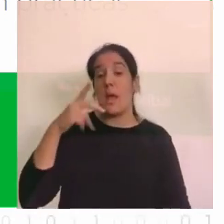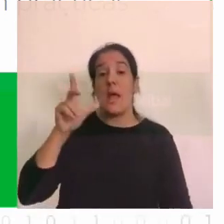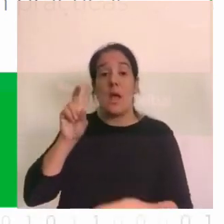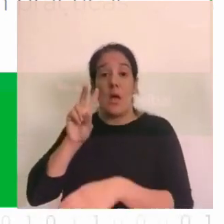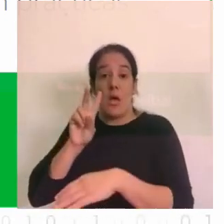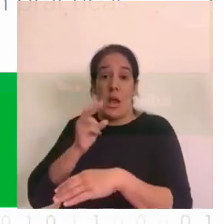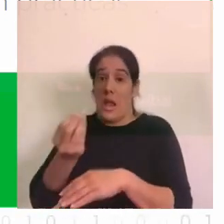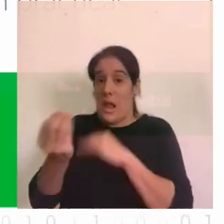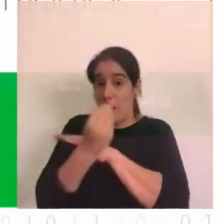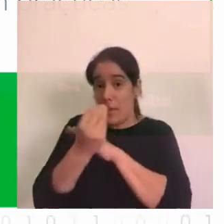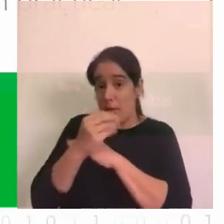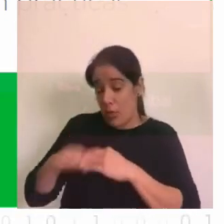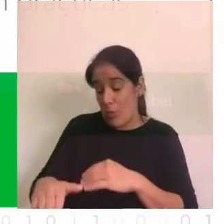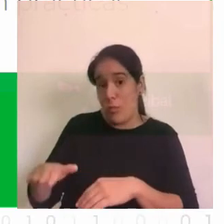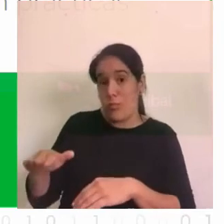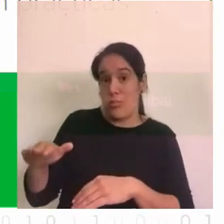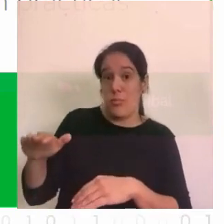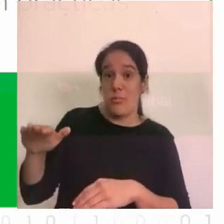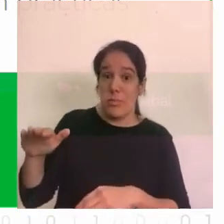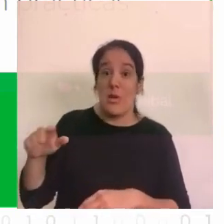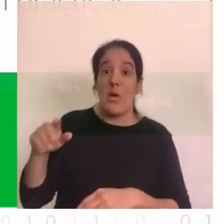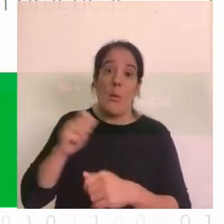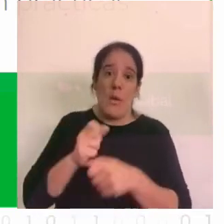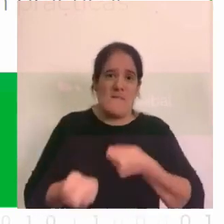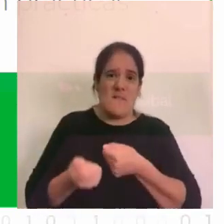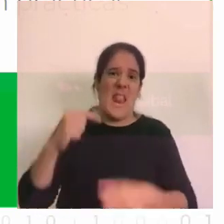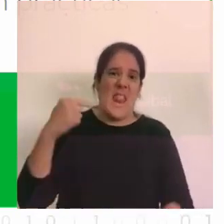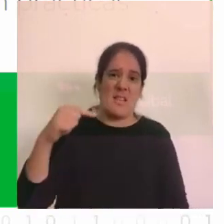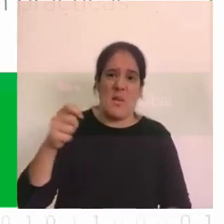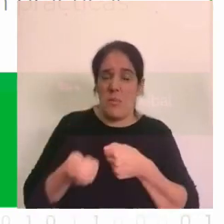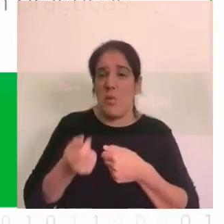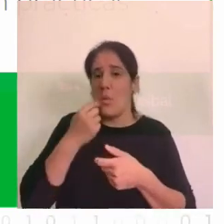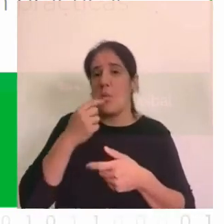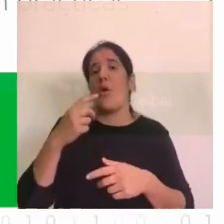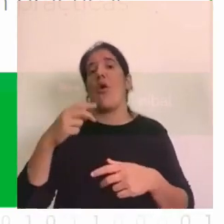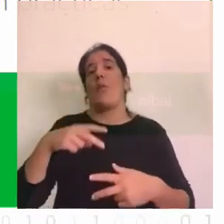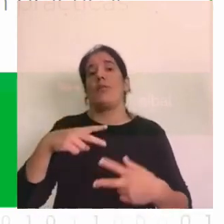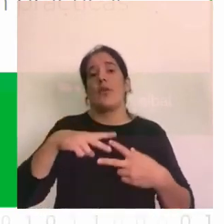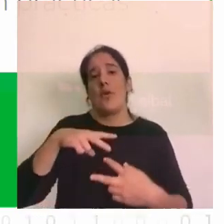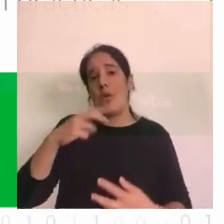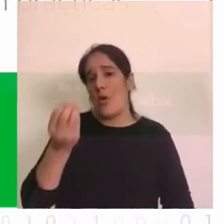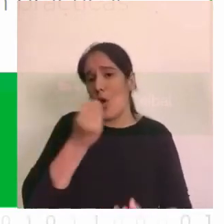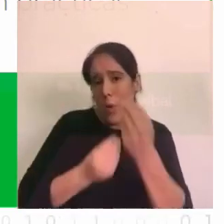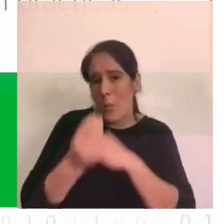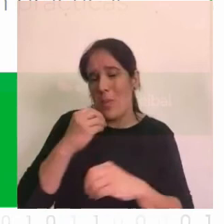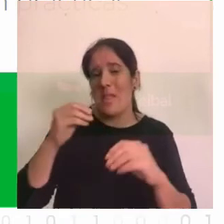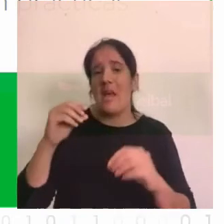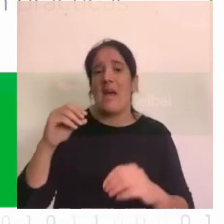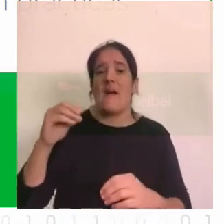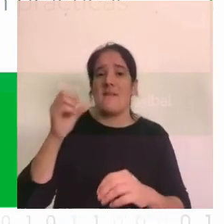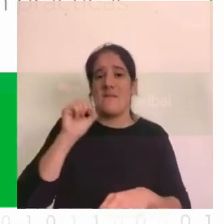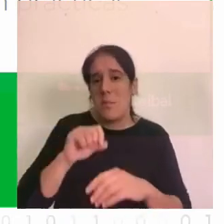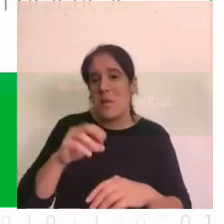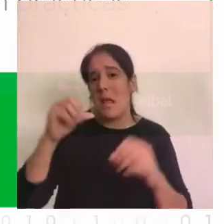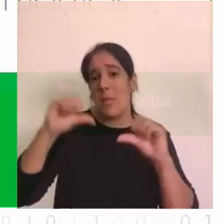directo, que tiene que ver con la deficiencia de nutrientes necesarios para el desarrollo de los niños, y por otro lado, efectos indirectos vinculados más